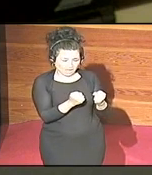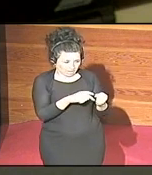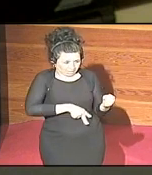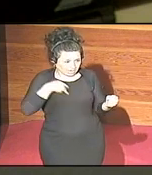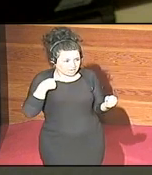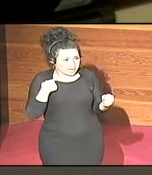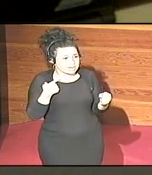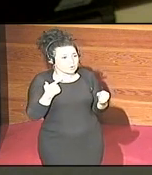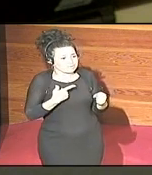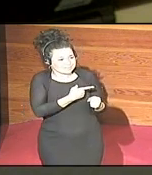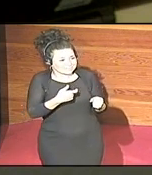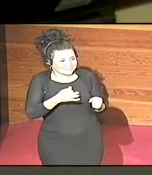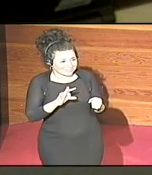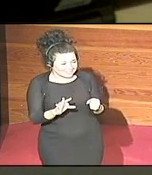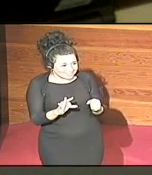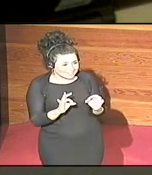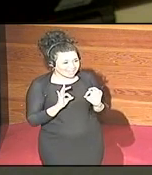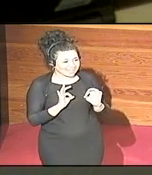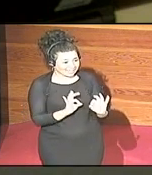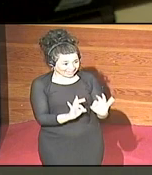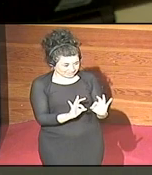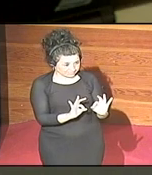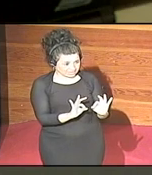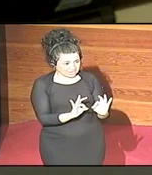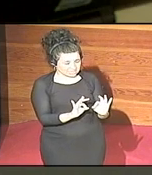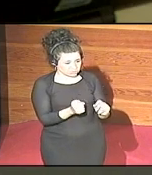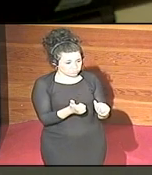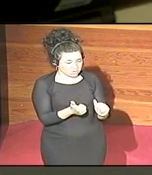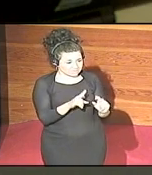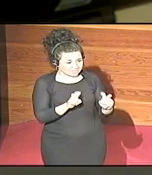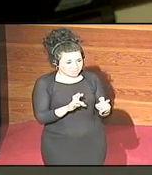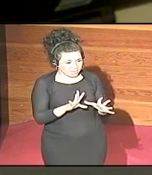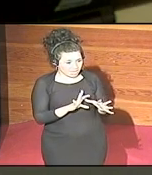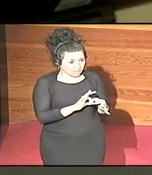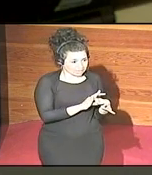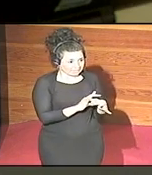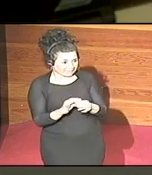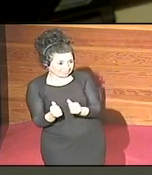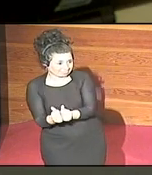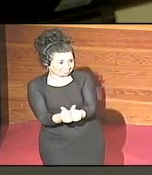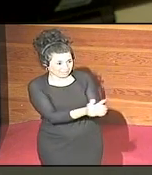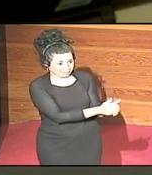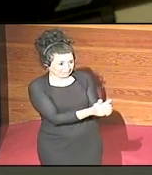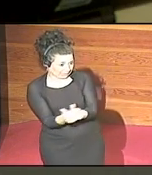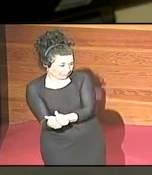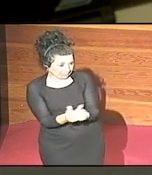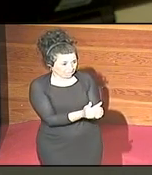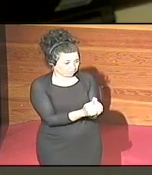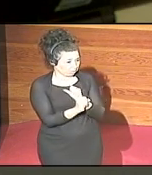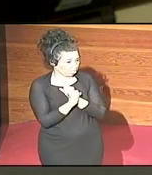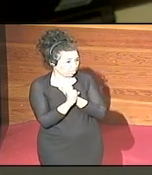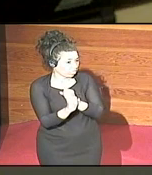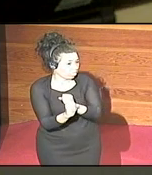una cuestión de interdependencia. No solo nosotros dependemos del gas ruso,